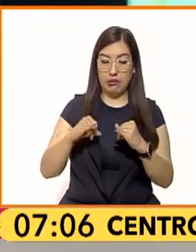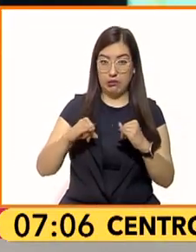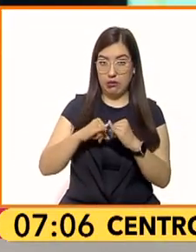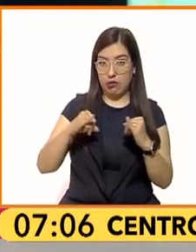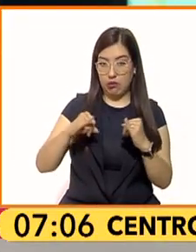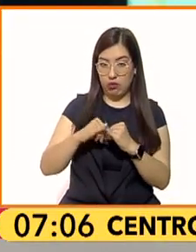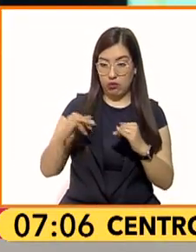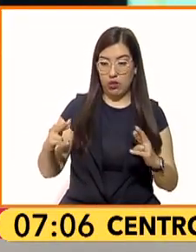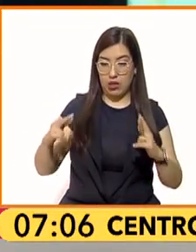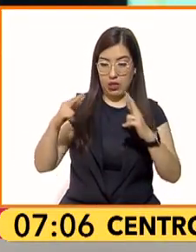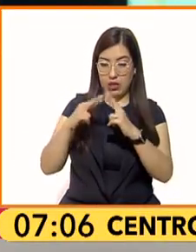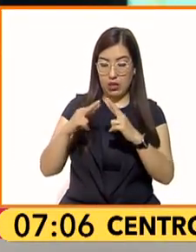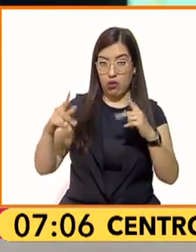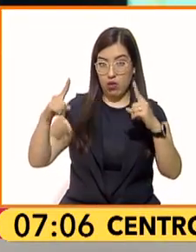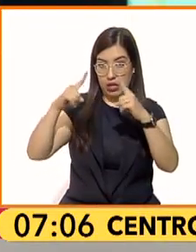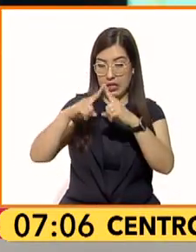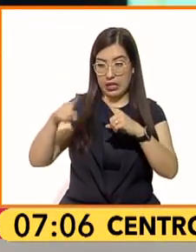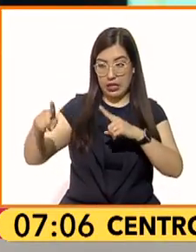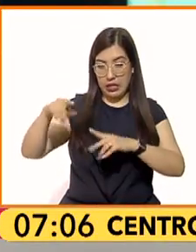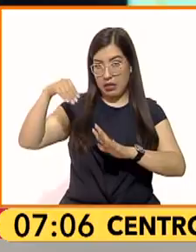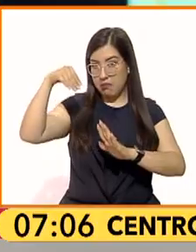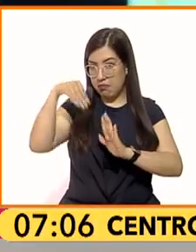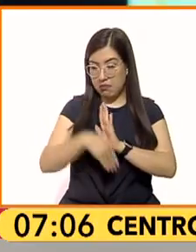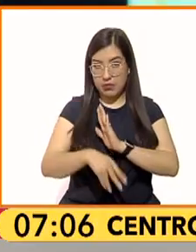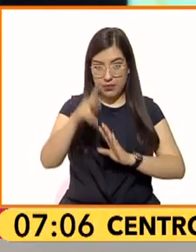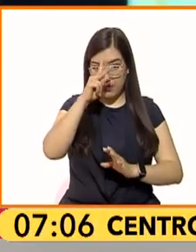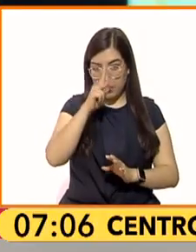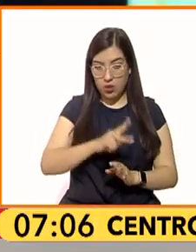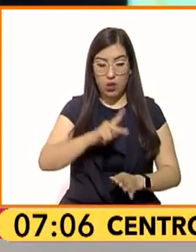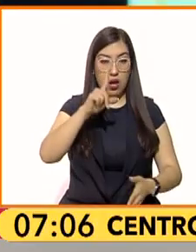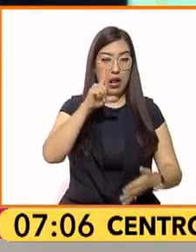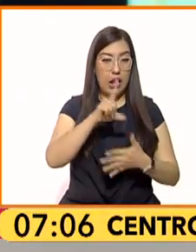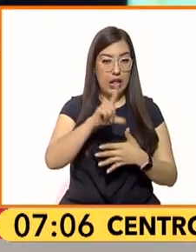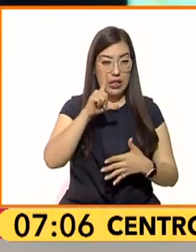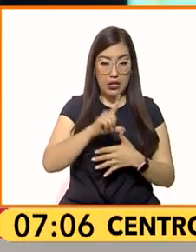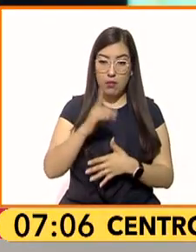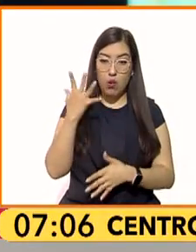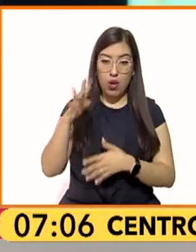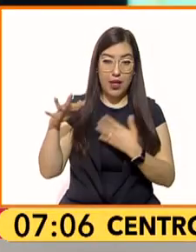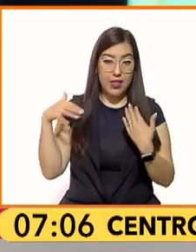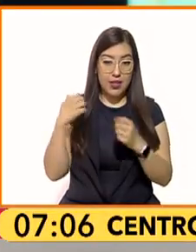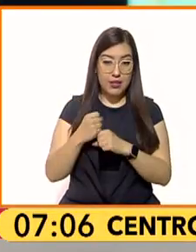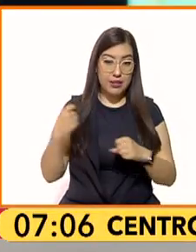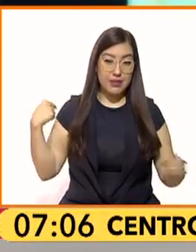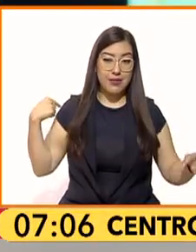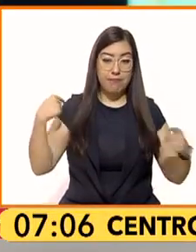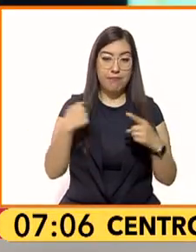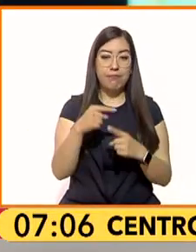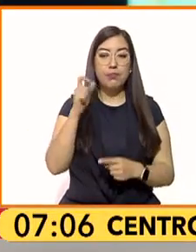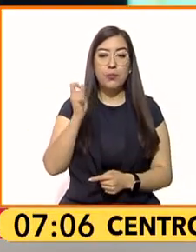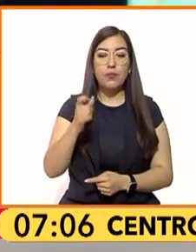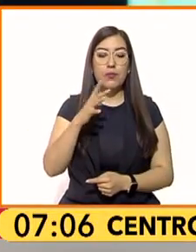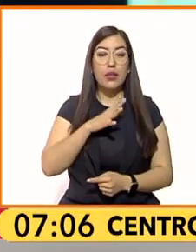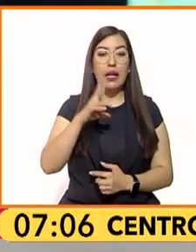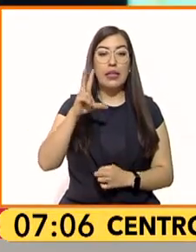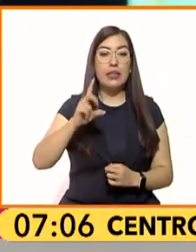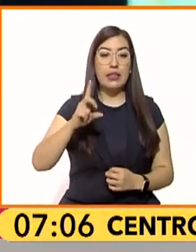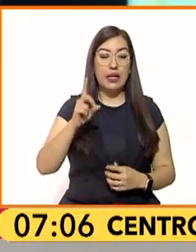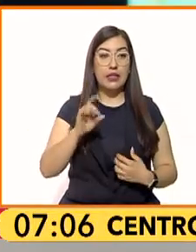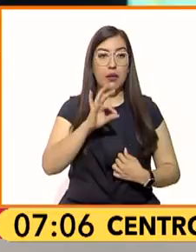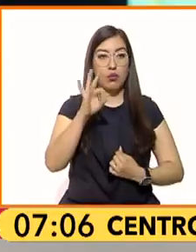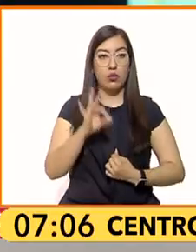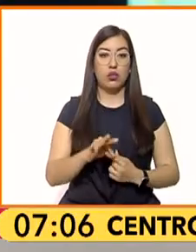caída. En América Latina la caída en estos últimos 10 años ha sido del 30%. Es